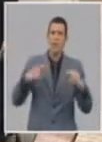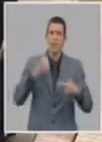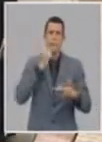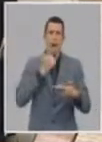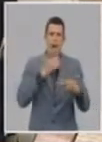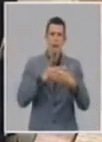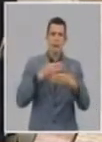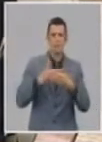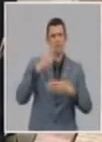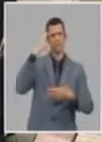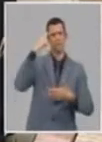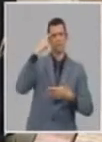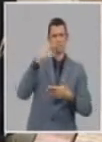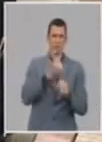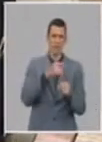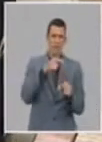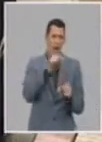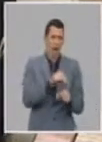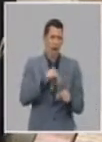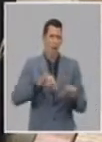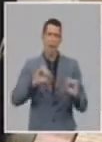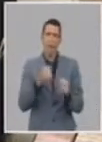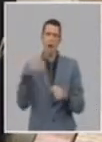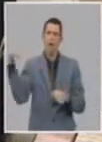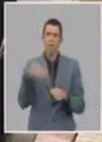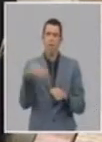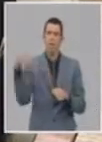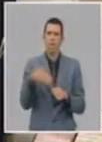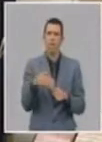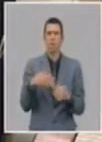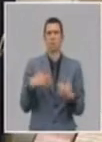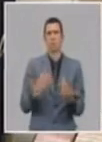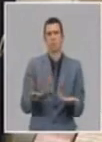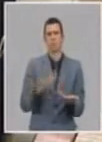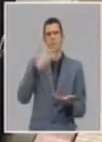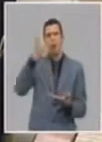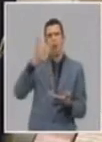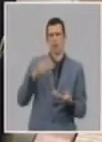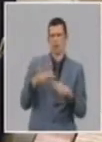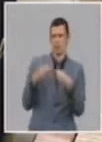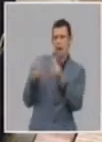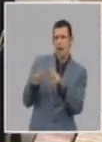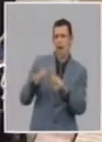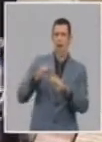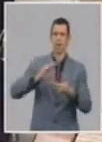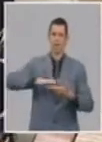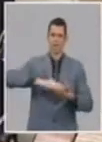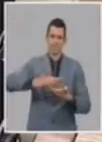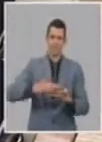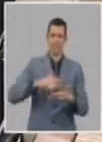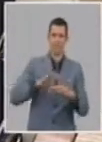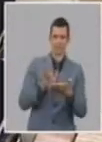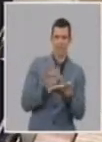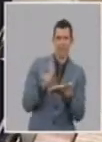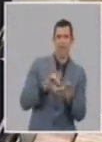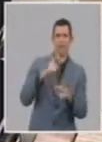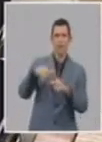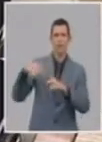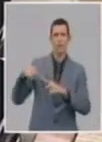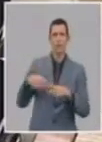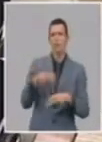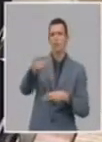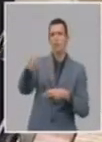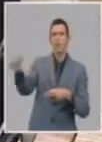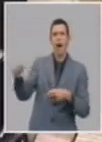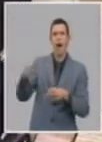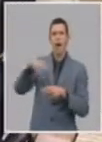han dado a los trabajadores medios tablets, computadoras, laptops, que han tenido esas posibilidades. Hay otro grupo de